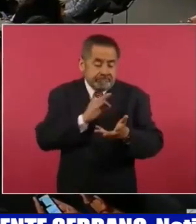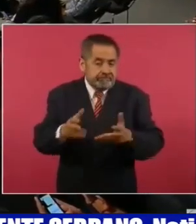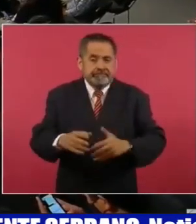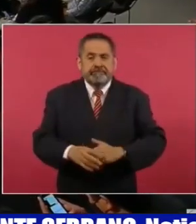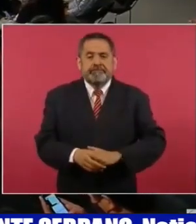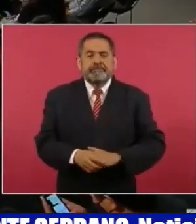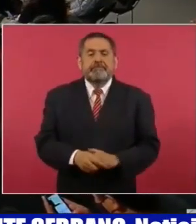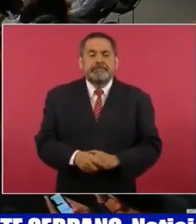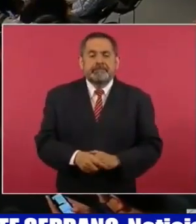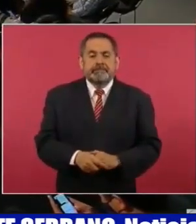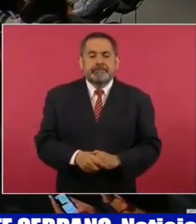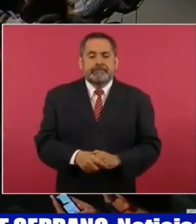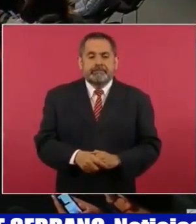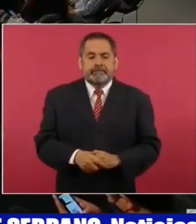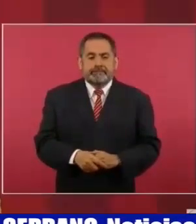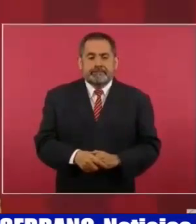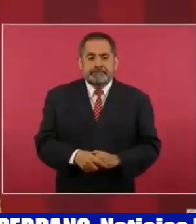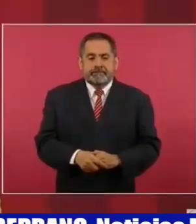Pues